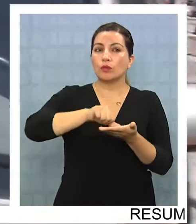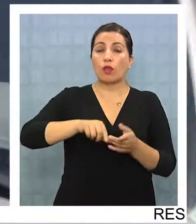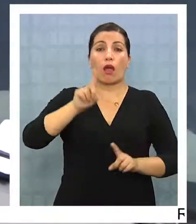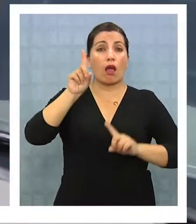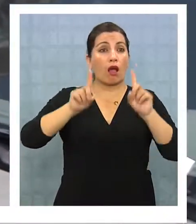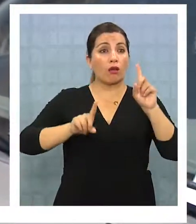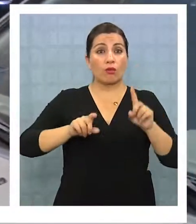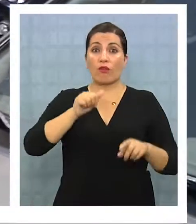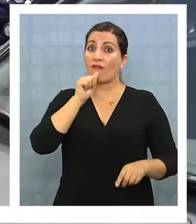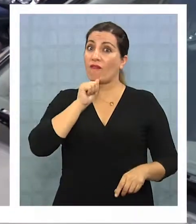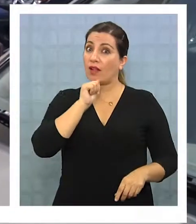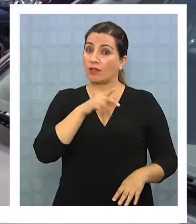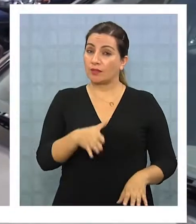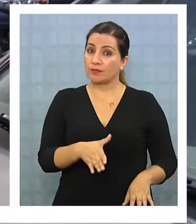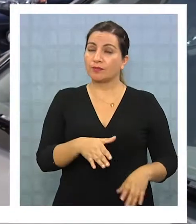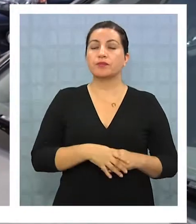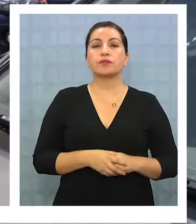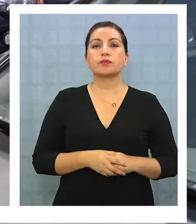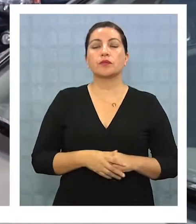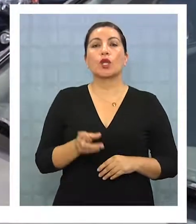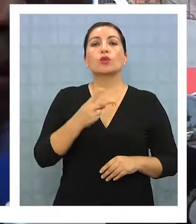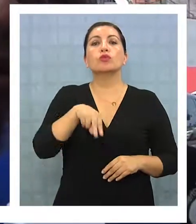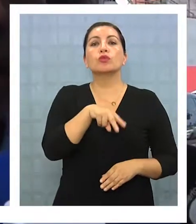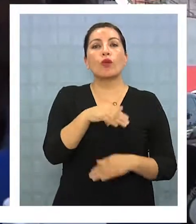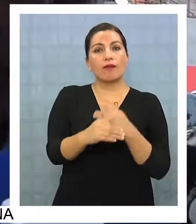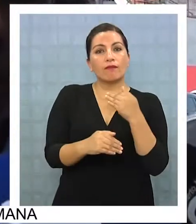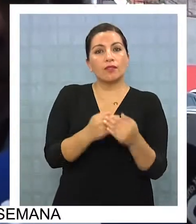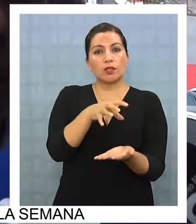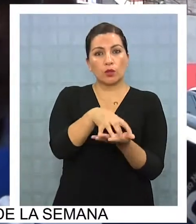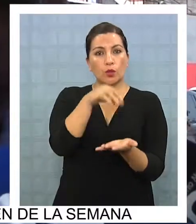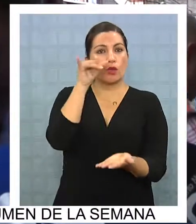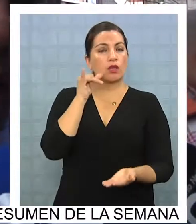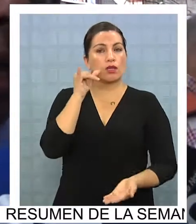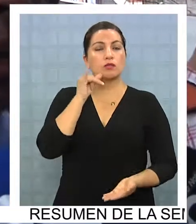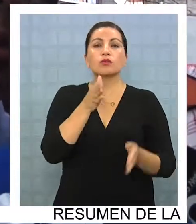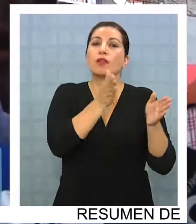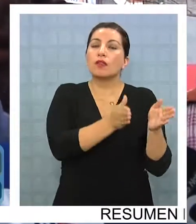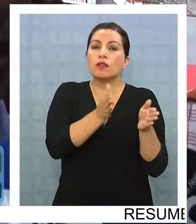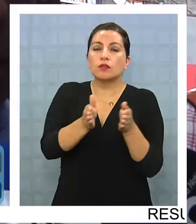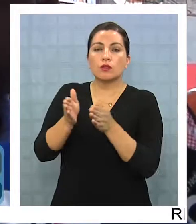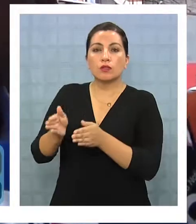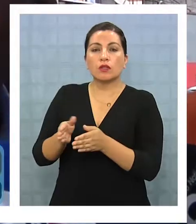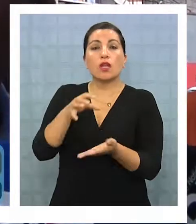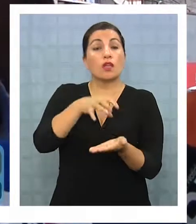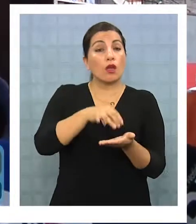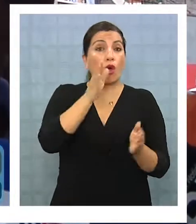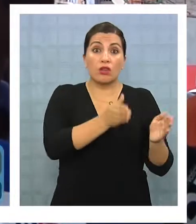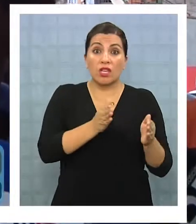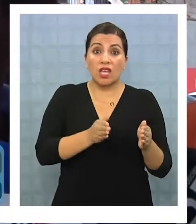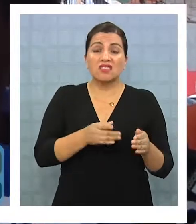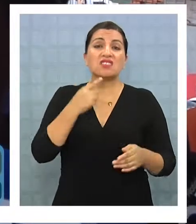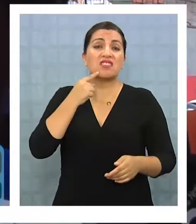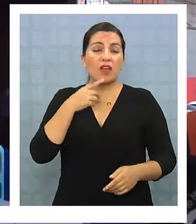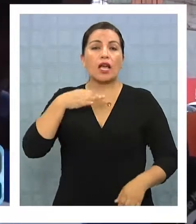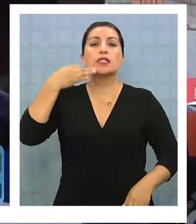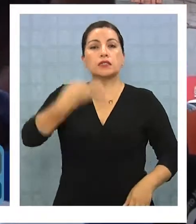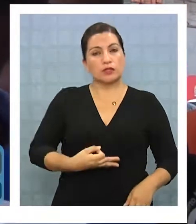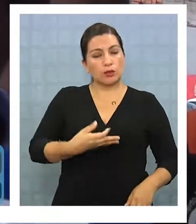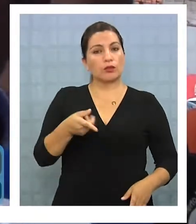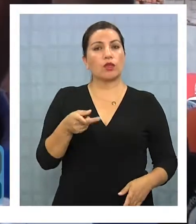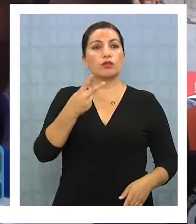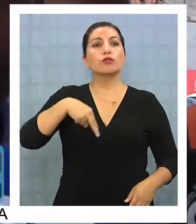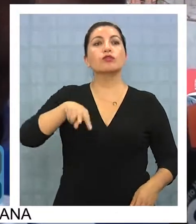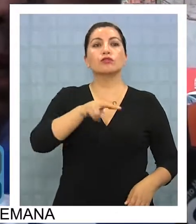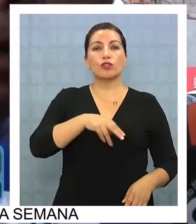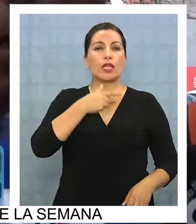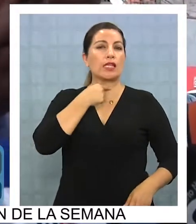que cometan alguna falta. Tenemos que avanzar en una ciudad ordenada, una ciudad ordenada es una ciudad segura y todo lo que quieren, todo lo que escuchamos es